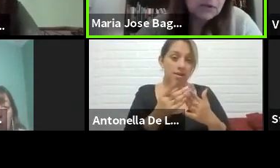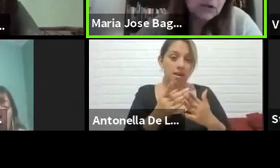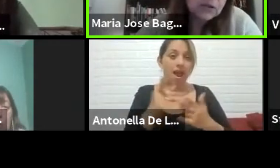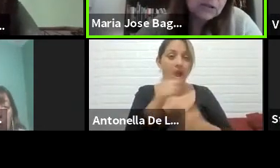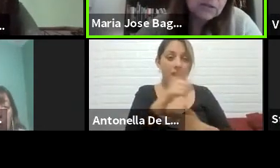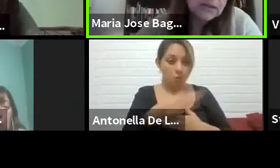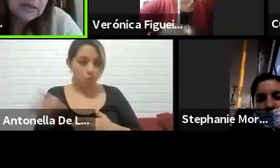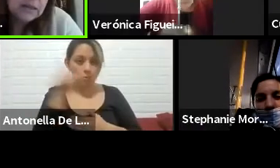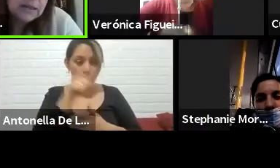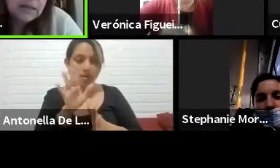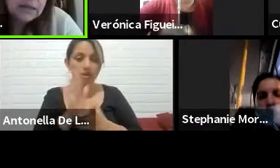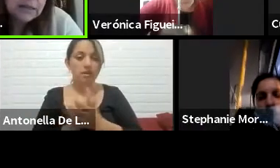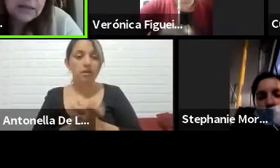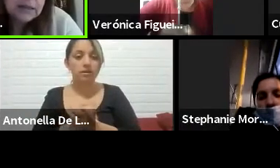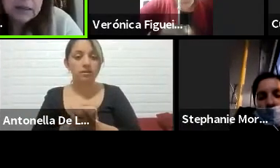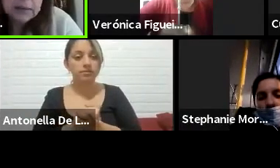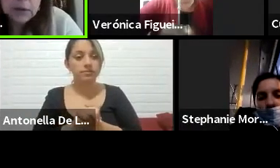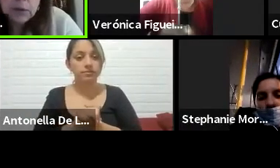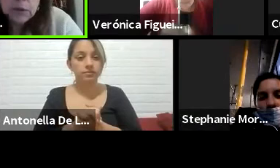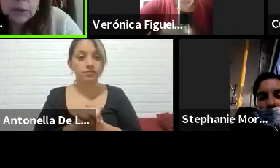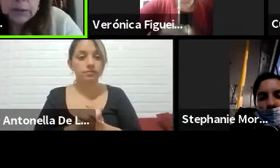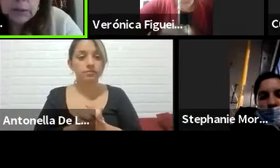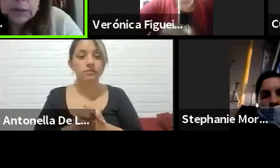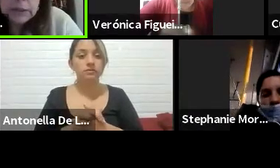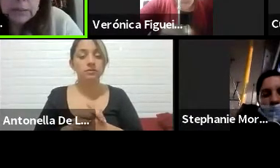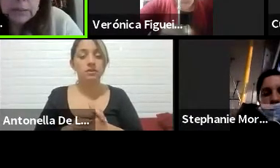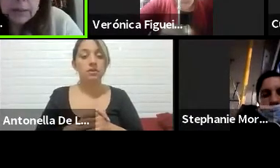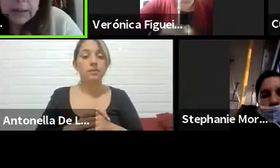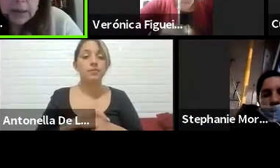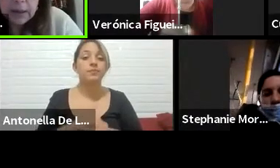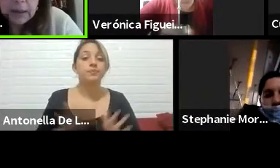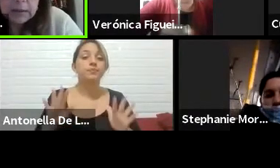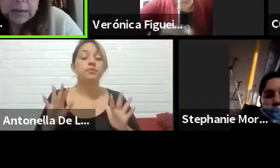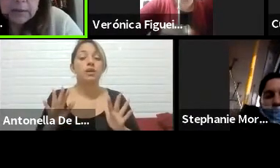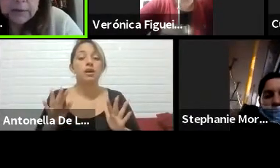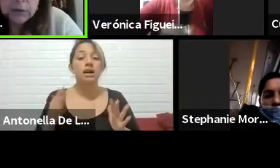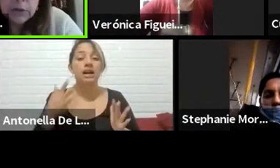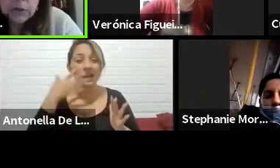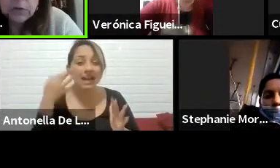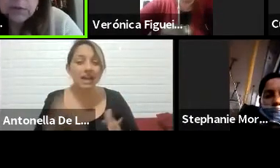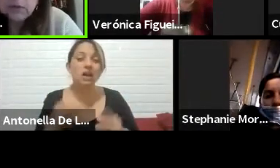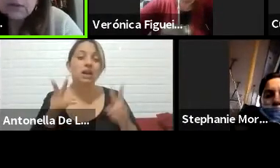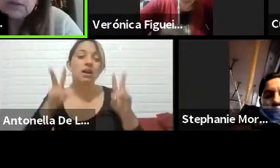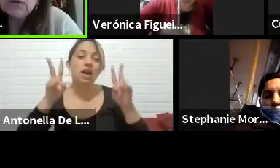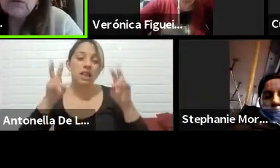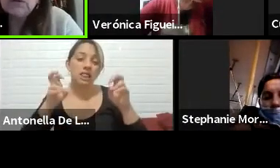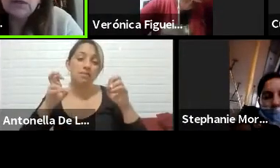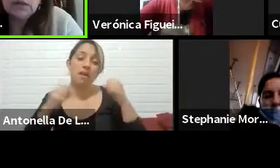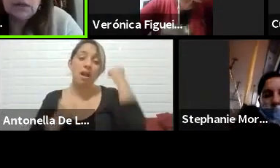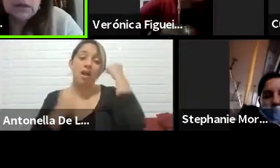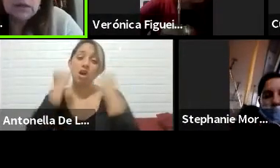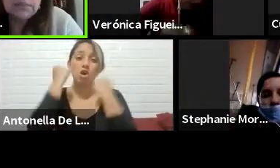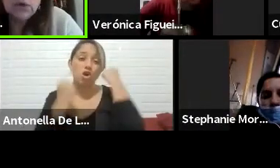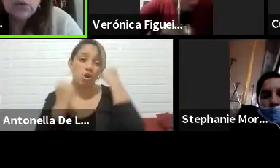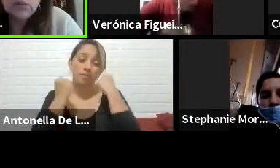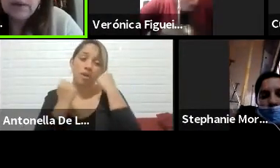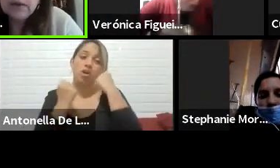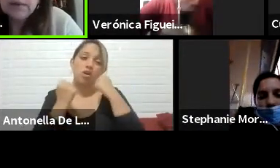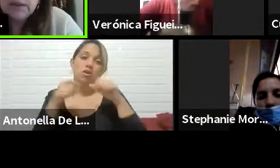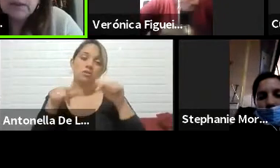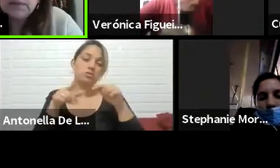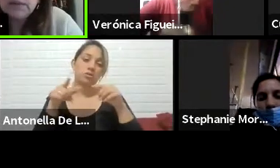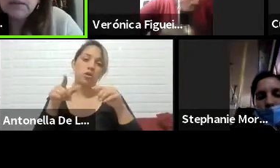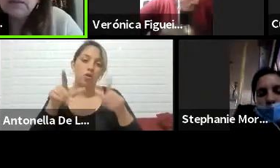a ambas exposiciones. En realidad, bueno, creo que el tema del factor económico es algo que